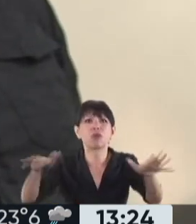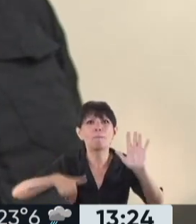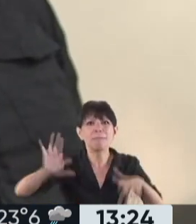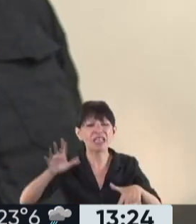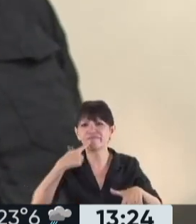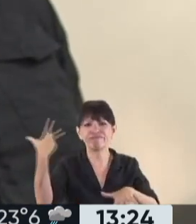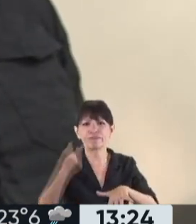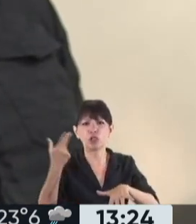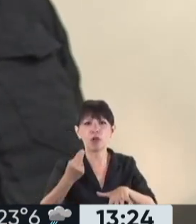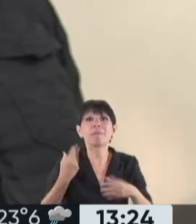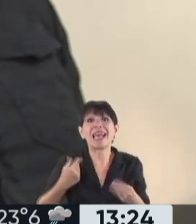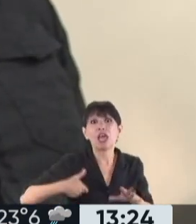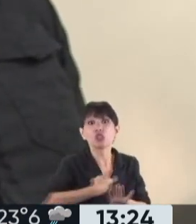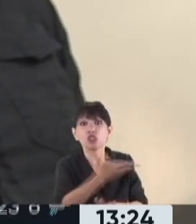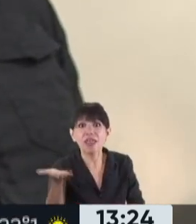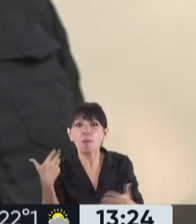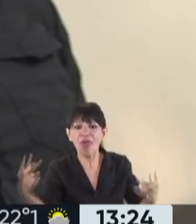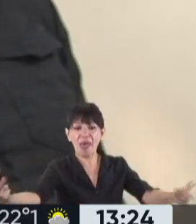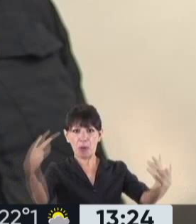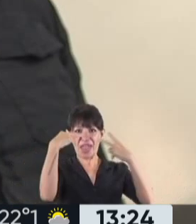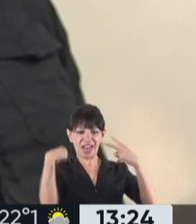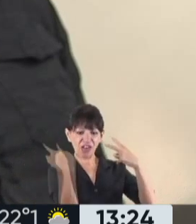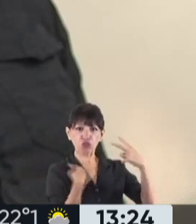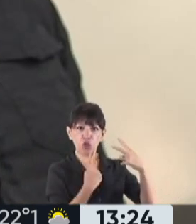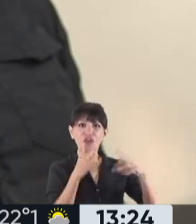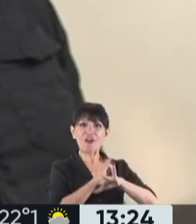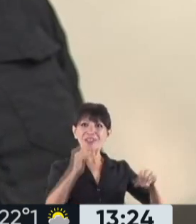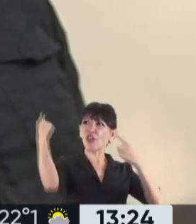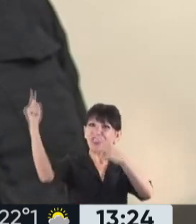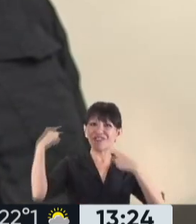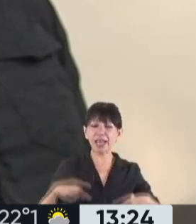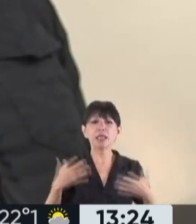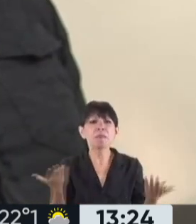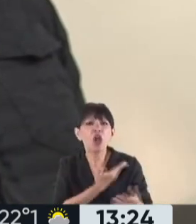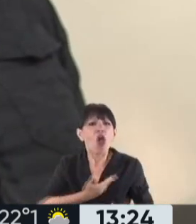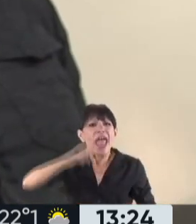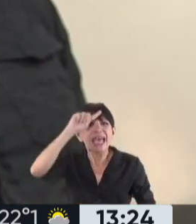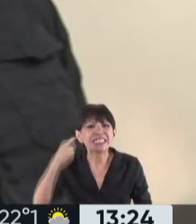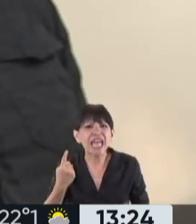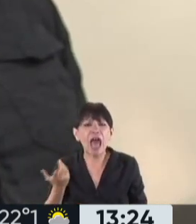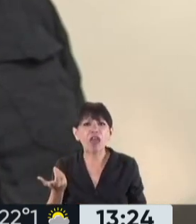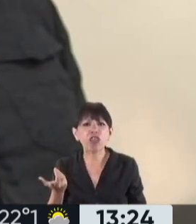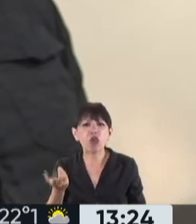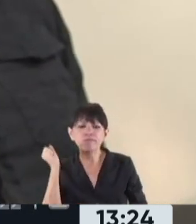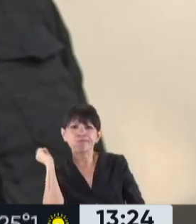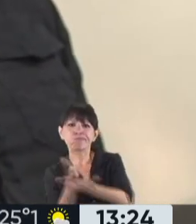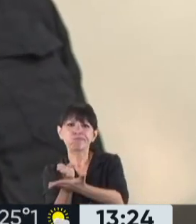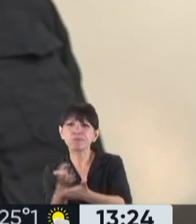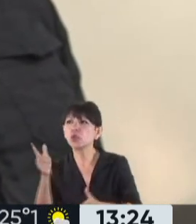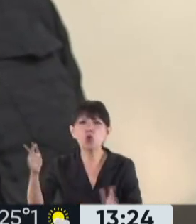sociedad que se pueda nutrir de información distinta y el Estado no hace cumplir esas leyes por parte de las